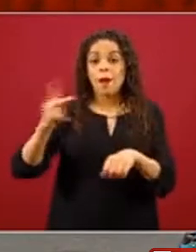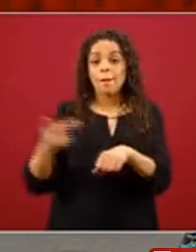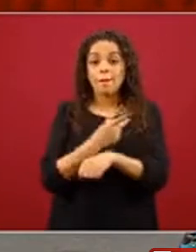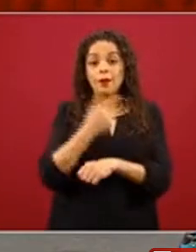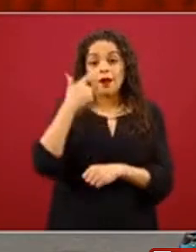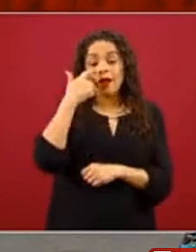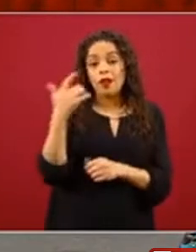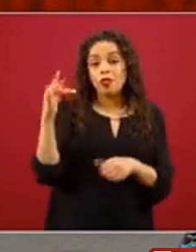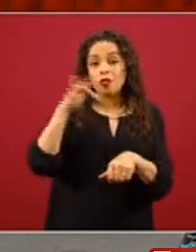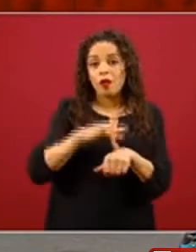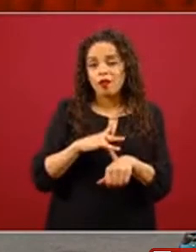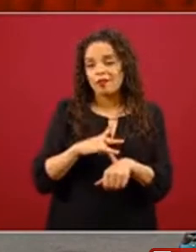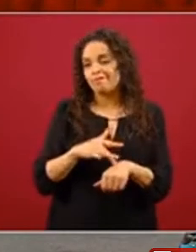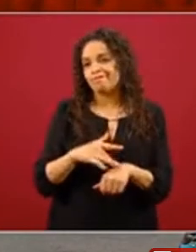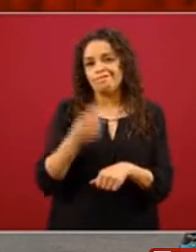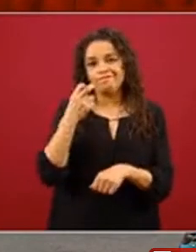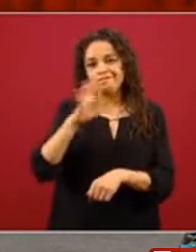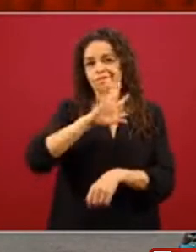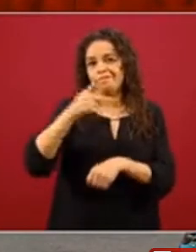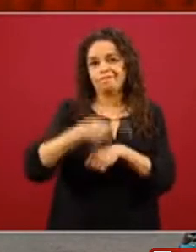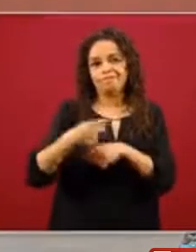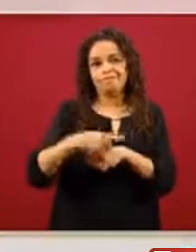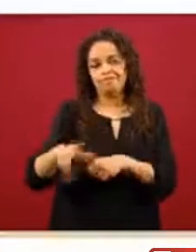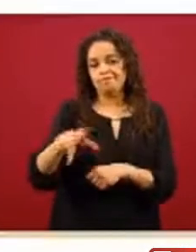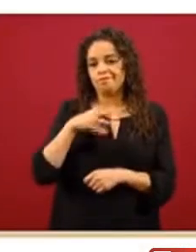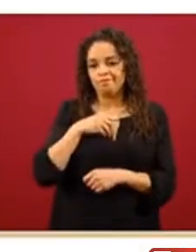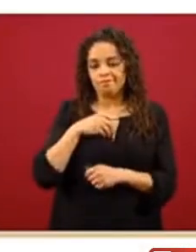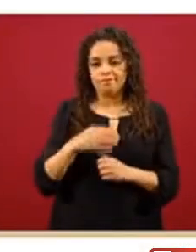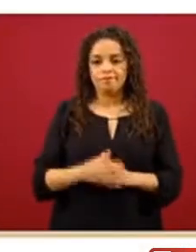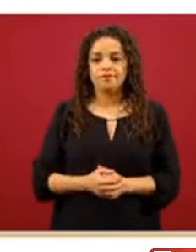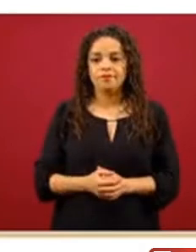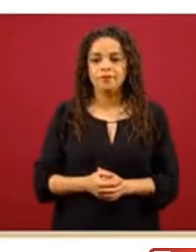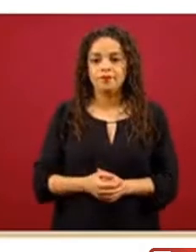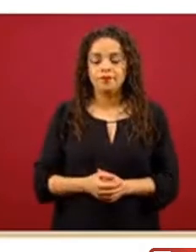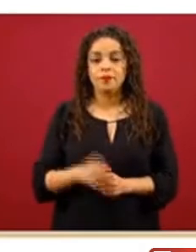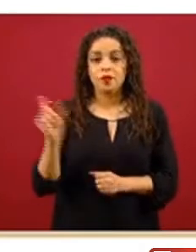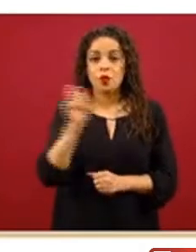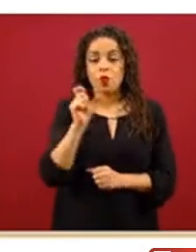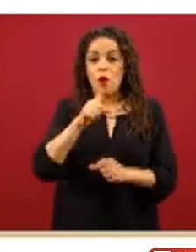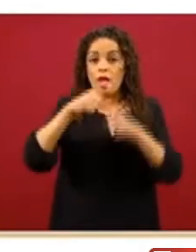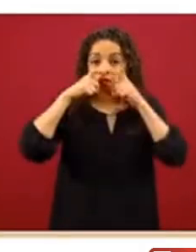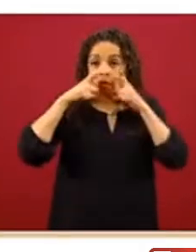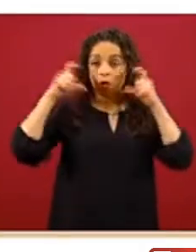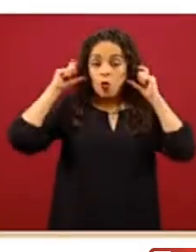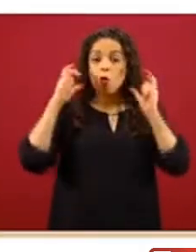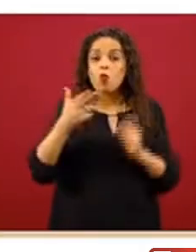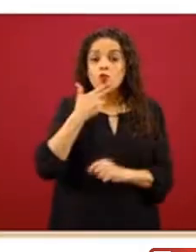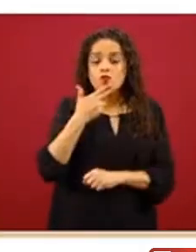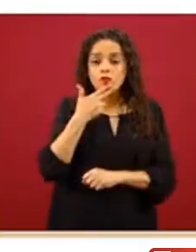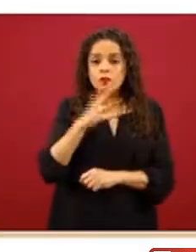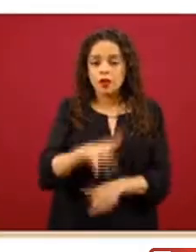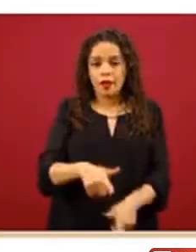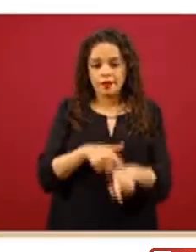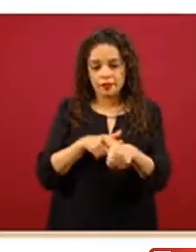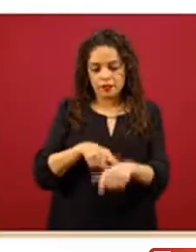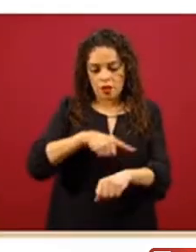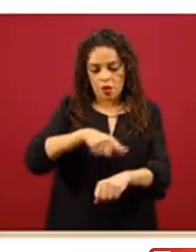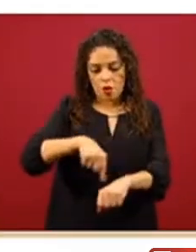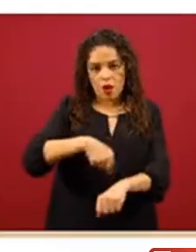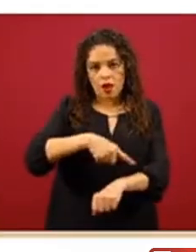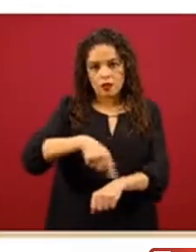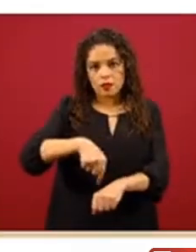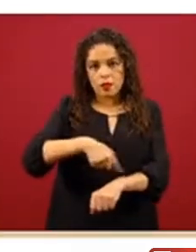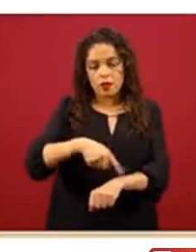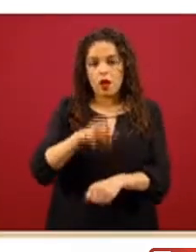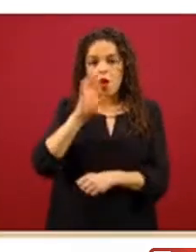amplificación, si no se cambian. Cuando se tienen estos cubrebocas y se dejan por horas o humedecidos, etcétera,